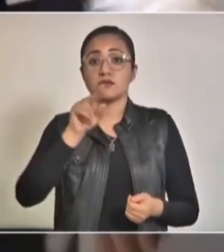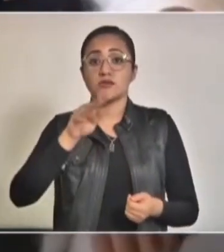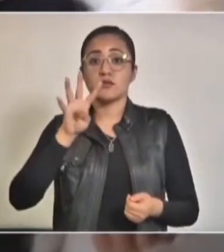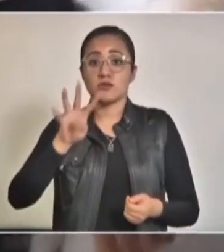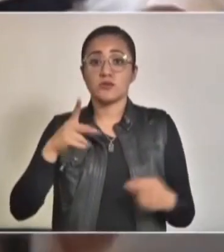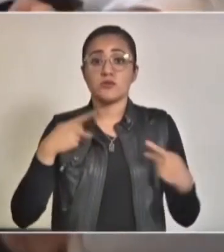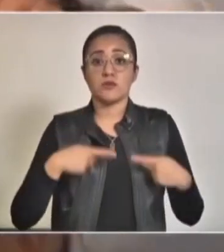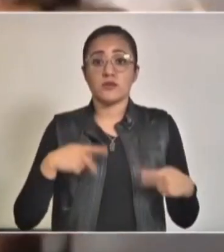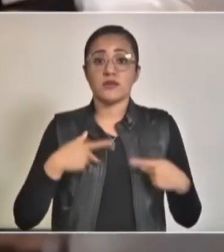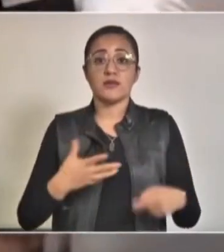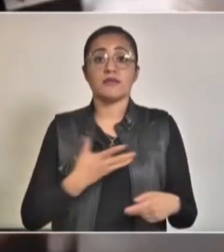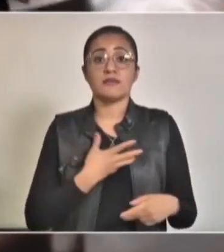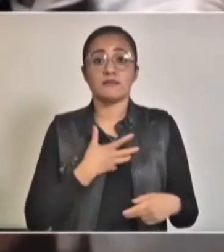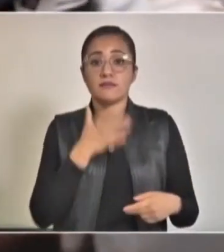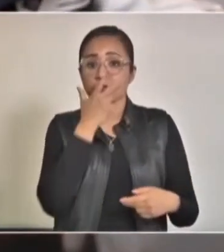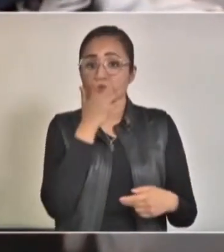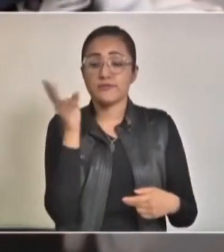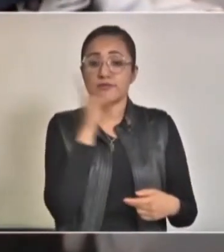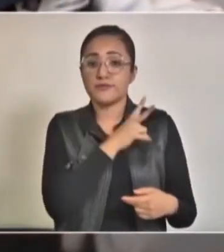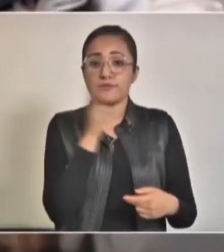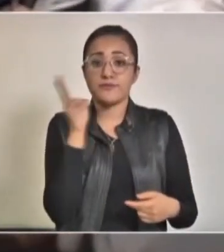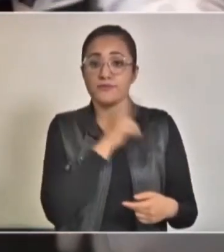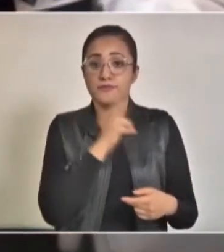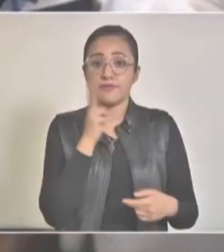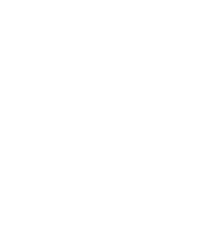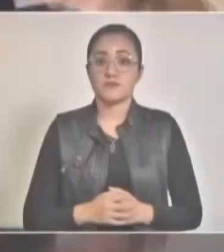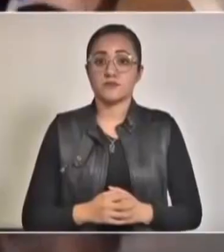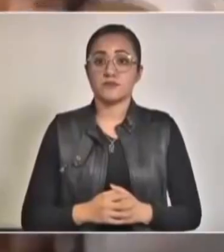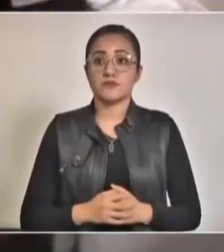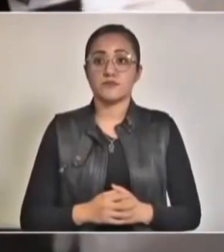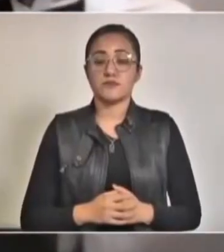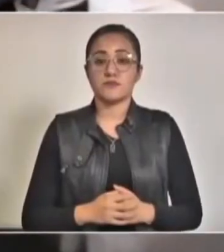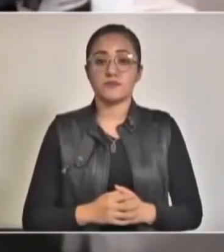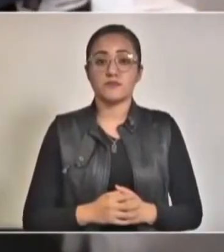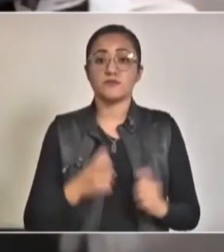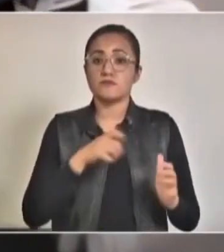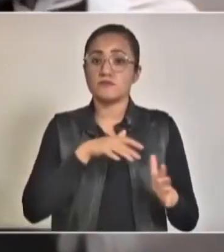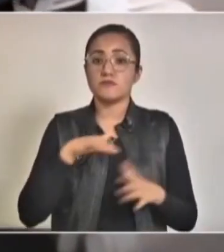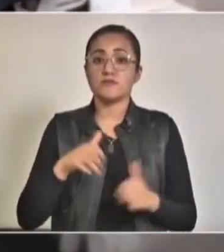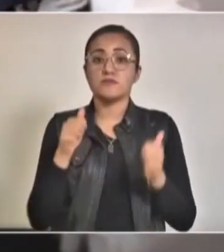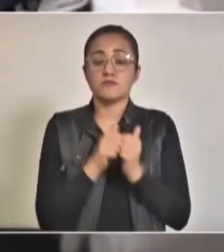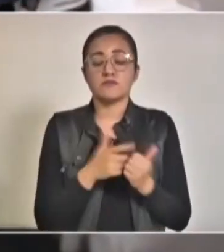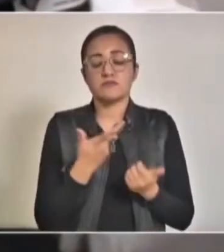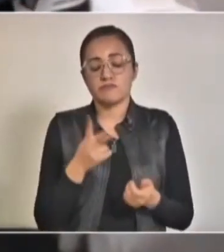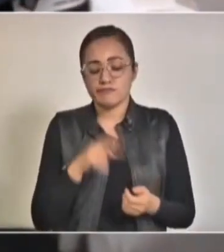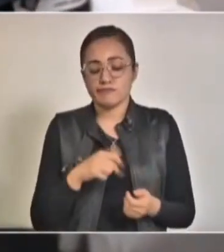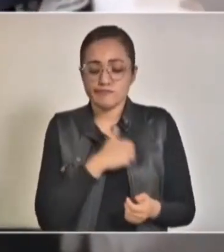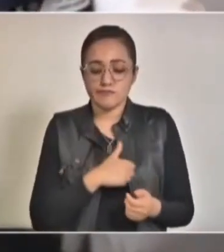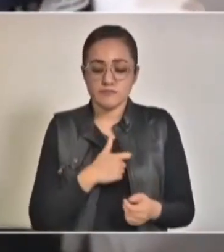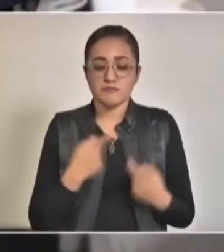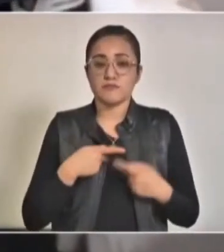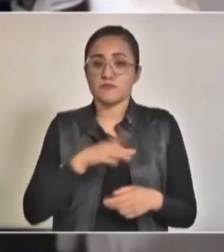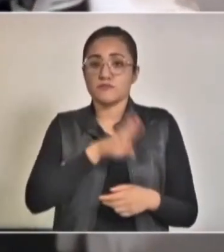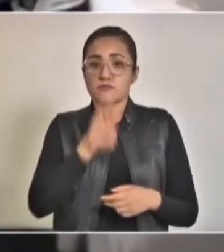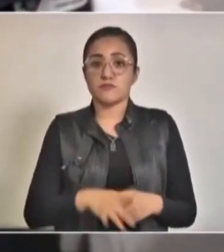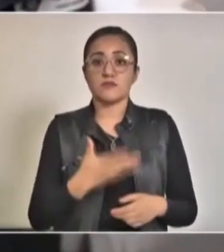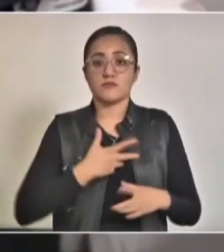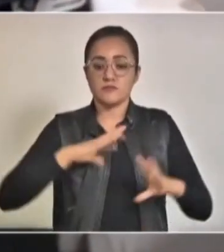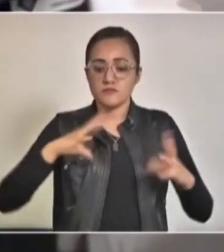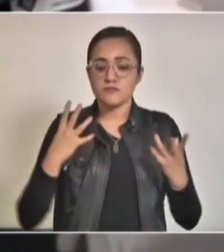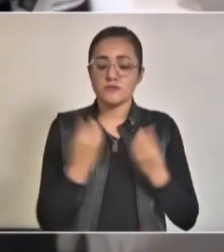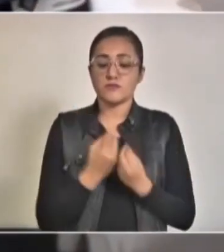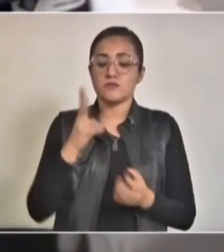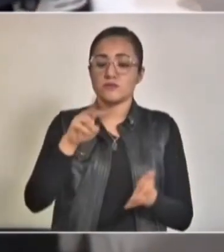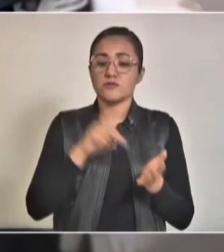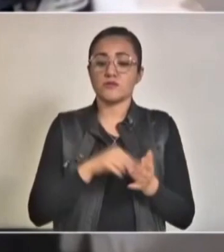184 pacientes requieren de ventilación mecánica asistida. En lo que respecta lamentablemente a las defunciones, tenemos un acumulado